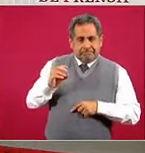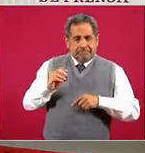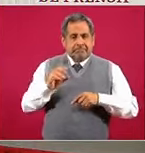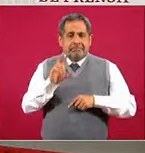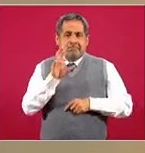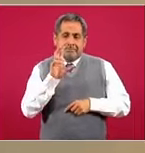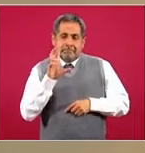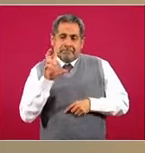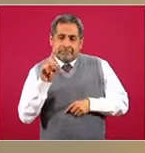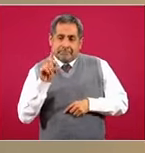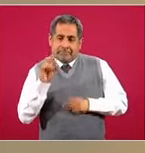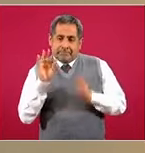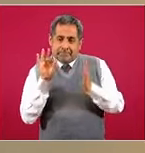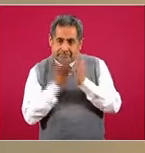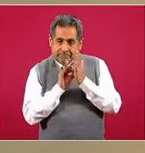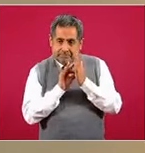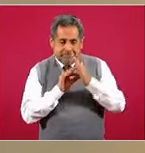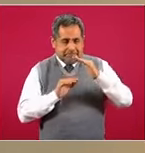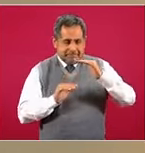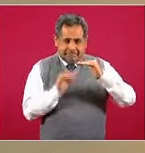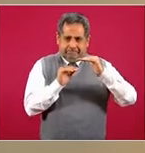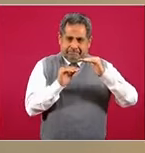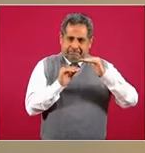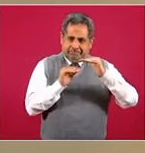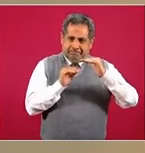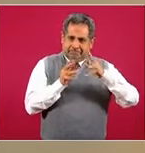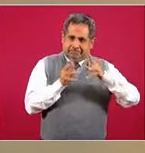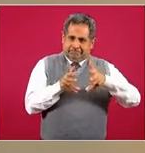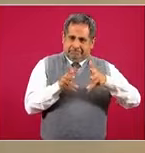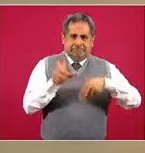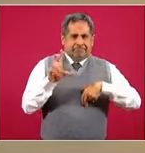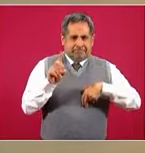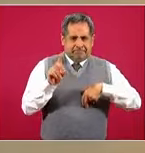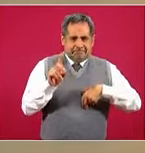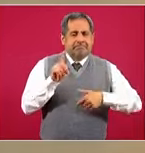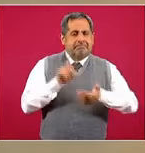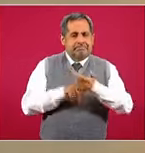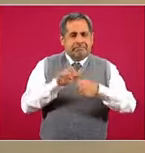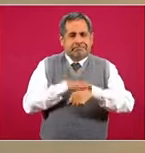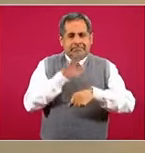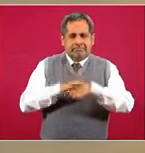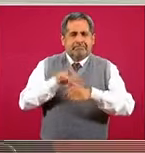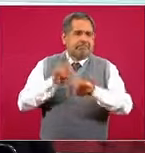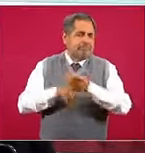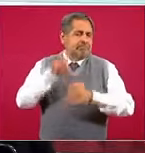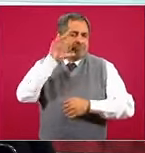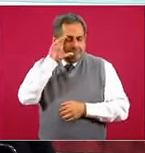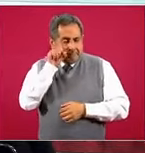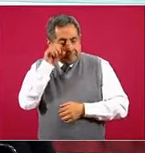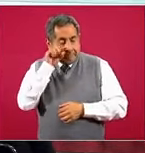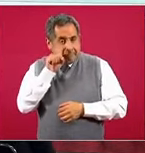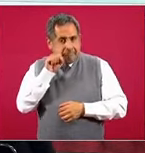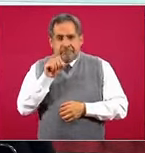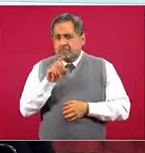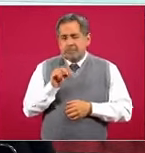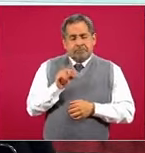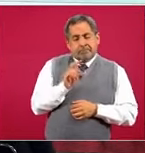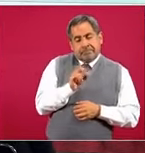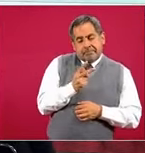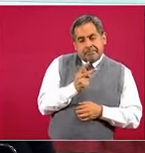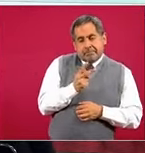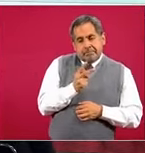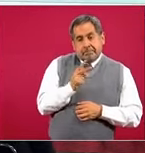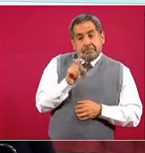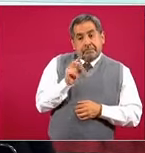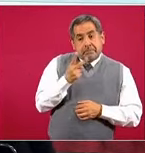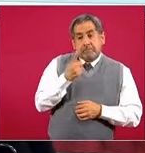30 puntos son 30 y están en el nivel de riesgo naranja. No es 32, 32 ya